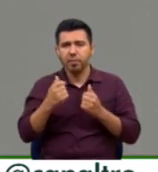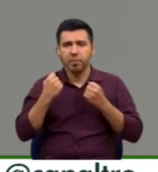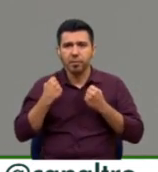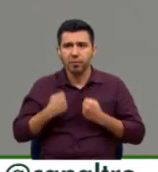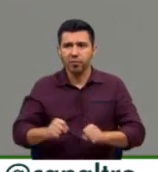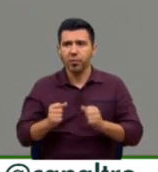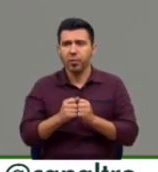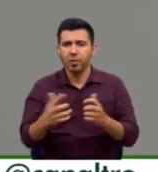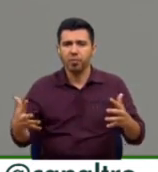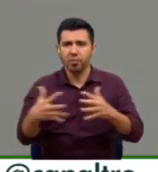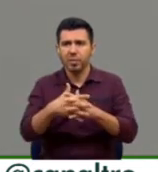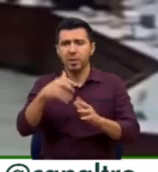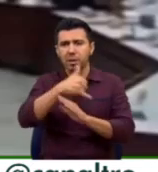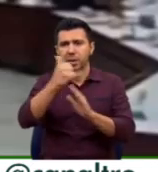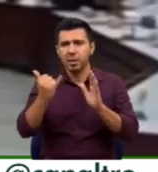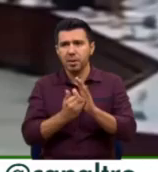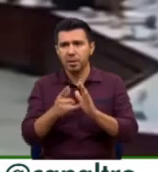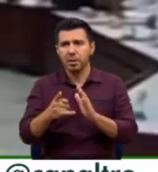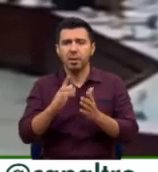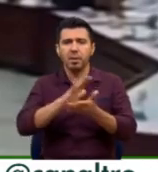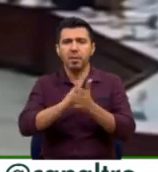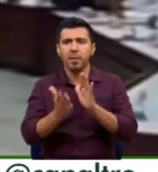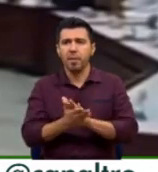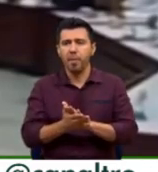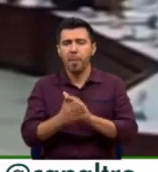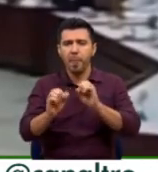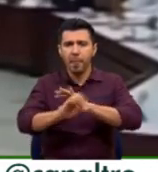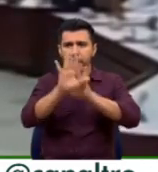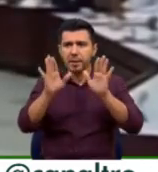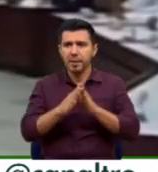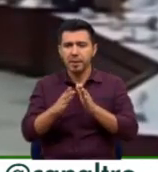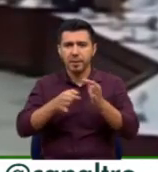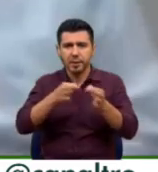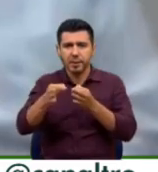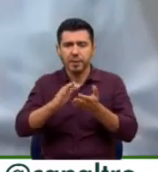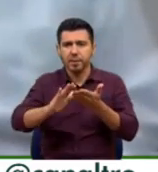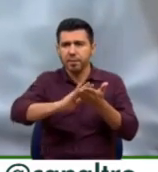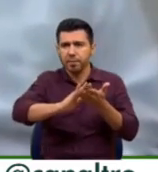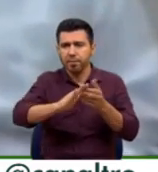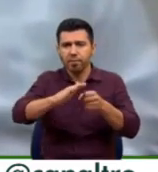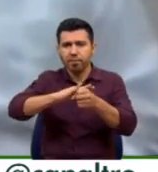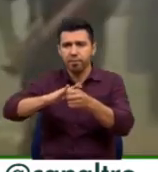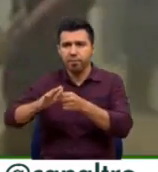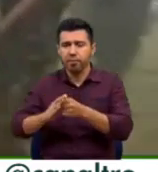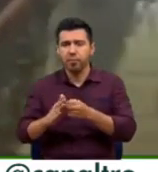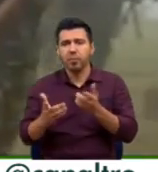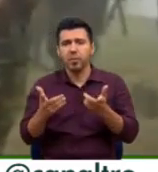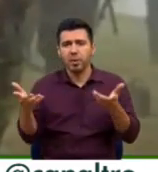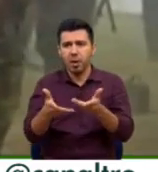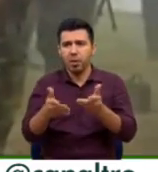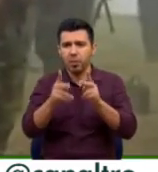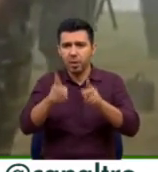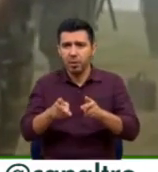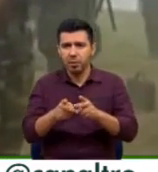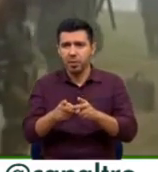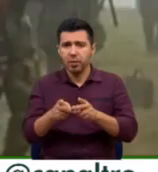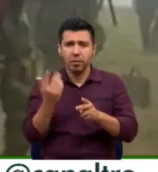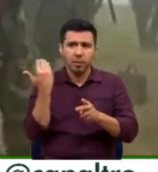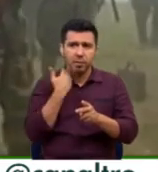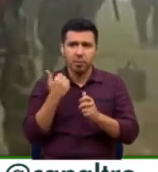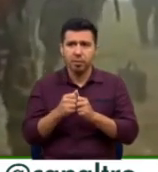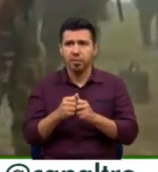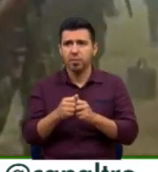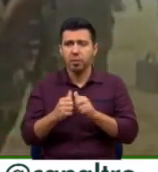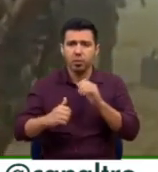esfuerzo integral por la paz. Esclarecer lo sucedido en esta región, reparar las víctimas, superar el conflicto Estado-guerrillas